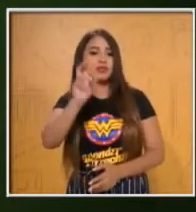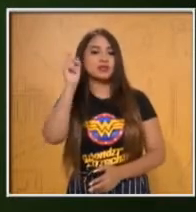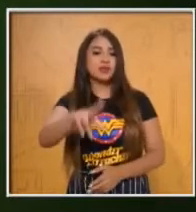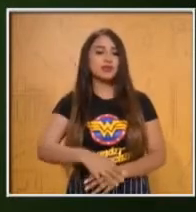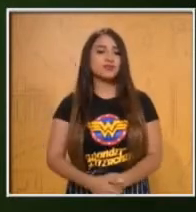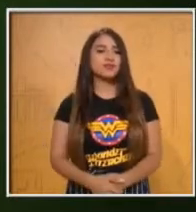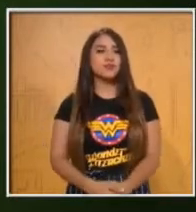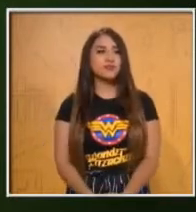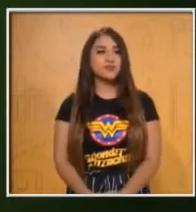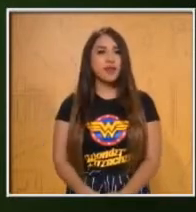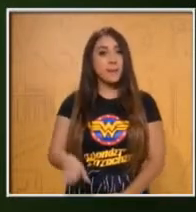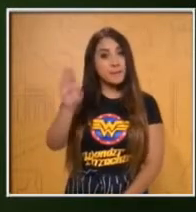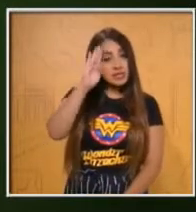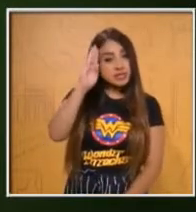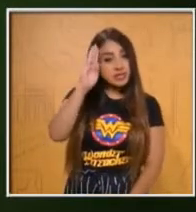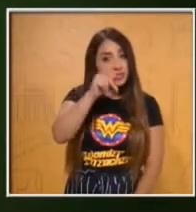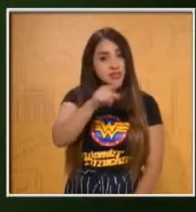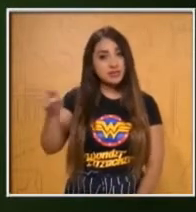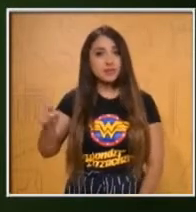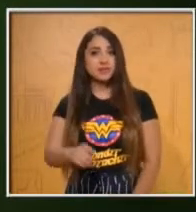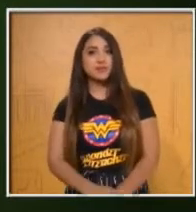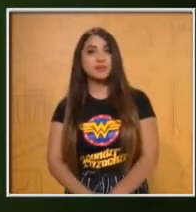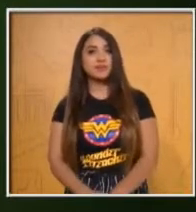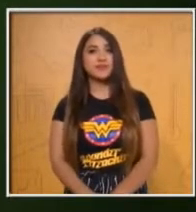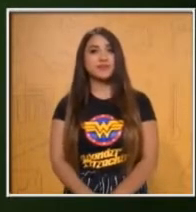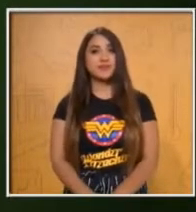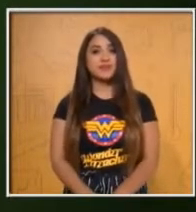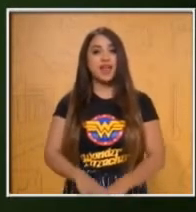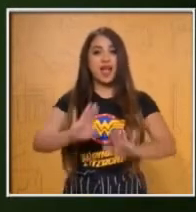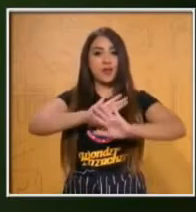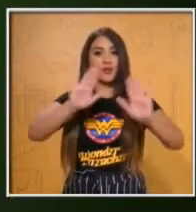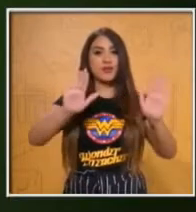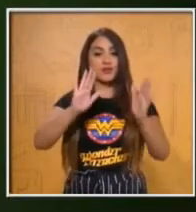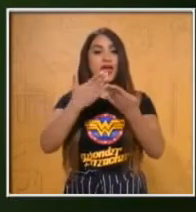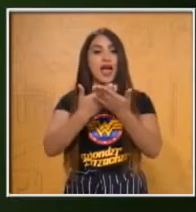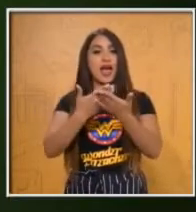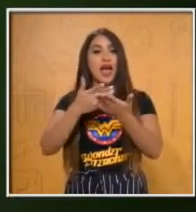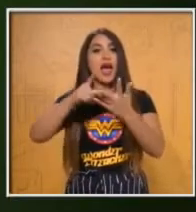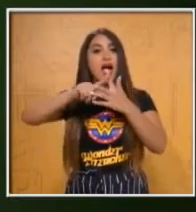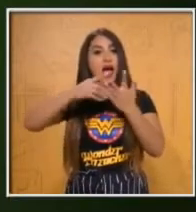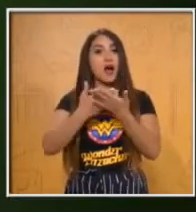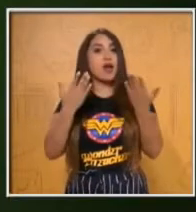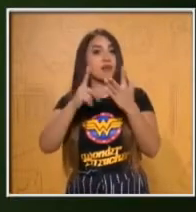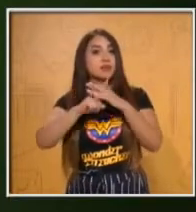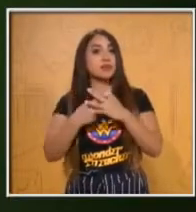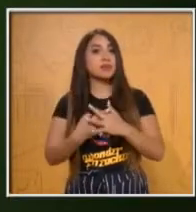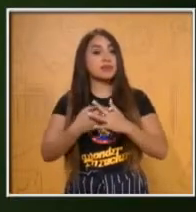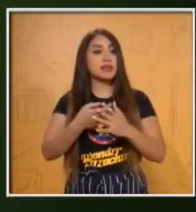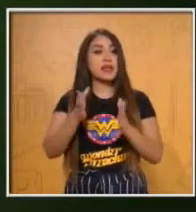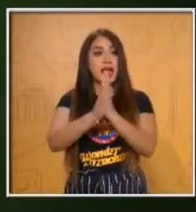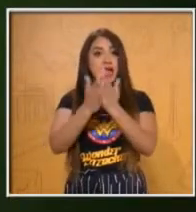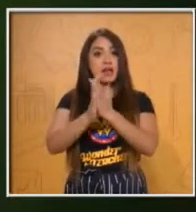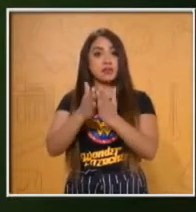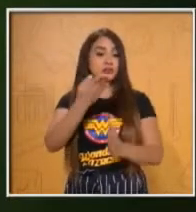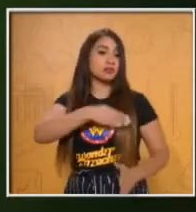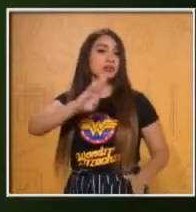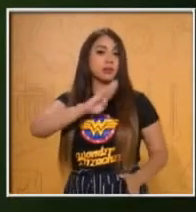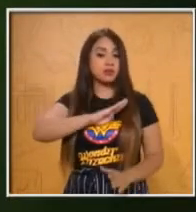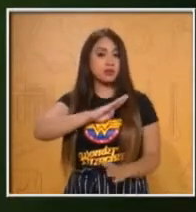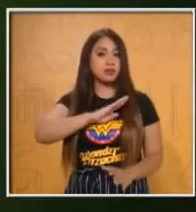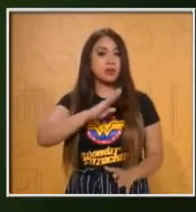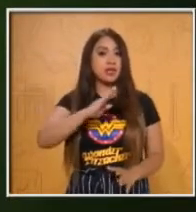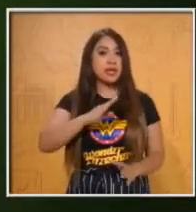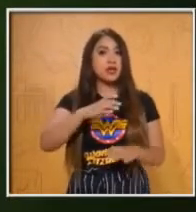respuesta. Vayan pensándole, niños. Para dar inicio, como les decía, nos vamos a ir al libro de lengua materna,